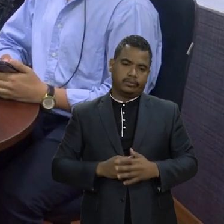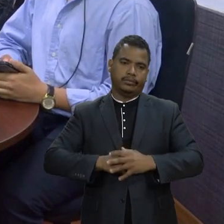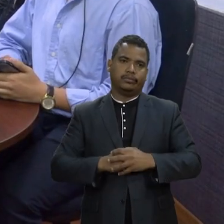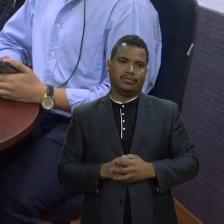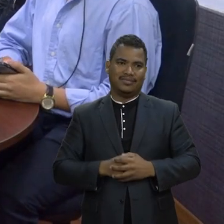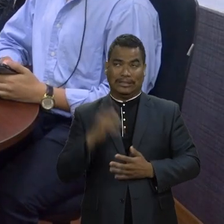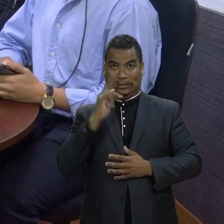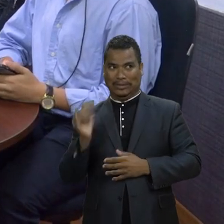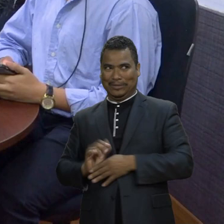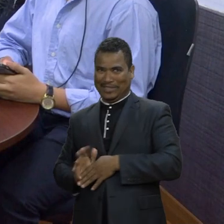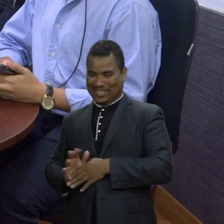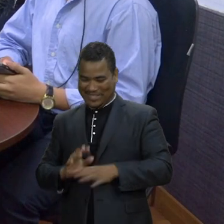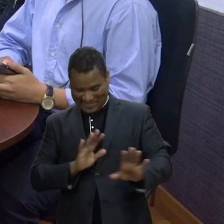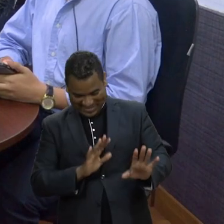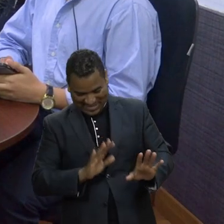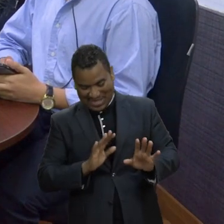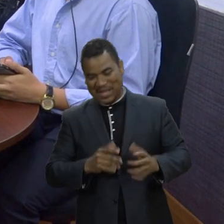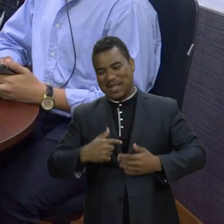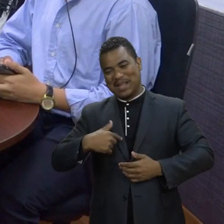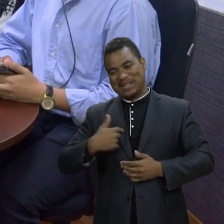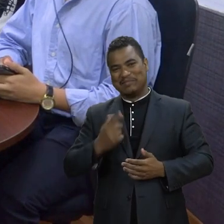Guarden ese clip.